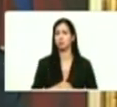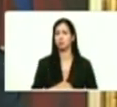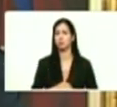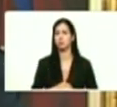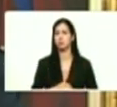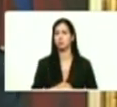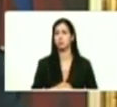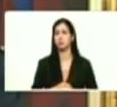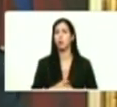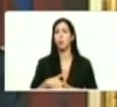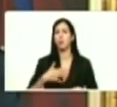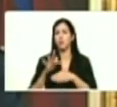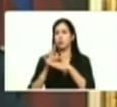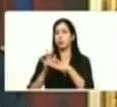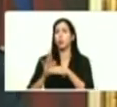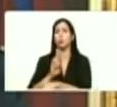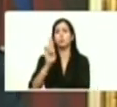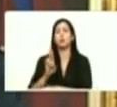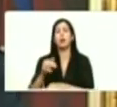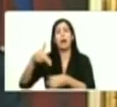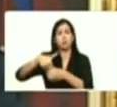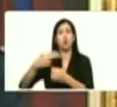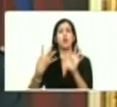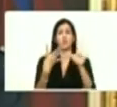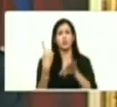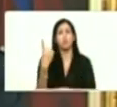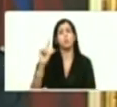puede funcionar tranquilamente con 91